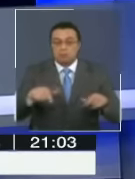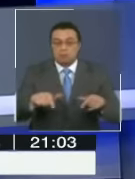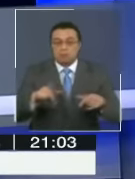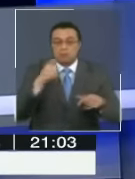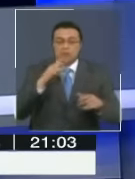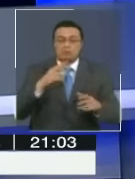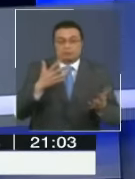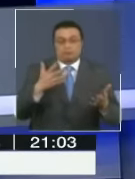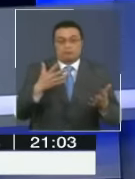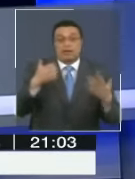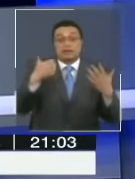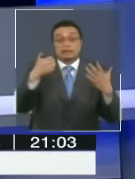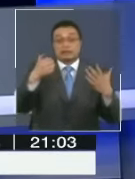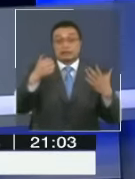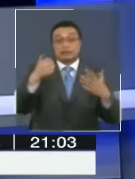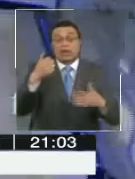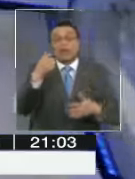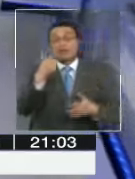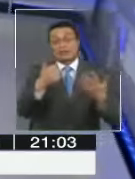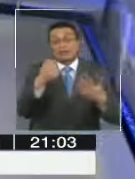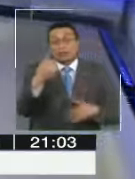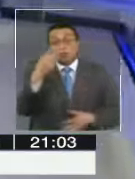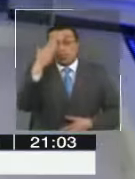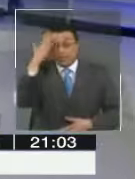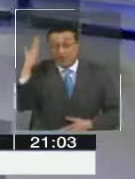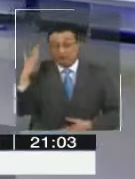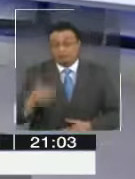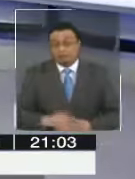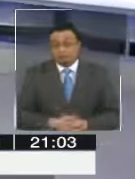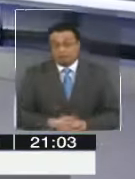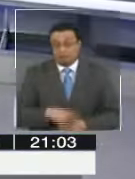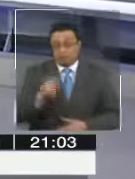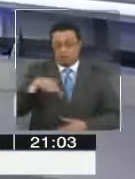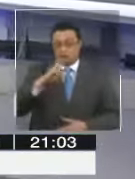ridículos 61 días. Hoy, en CNN Prime.